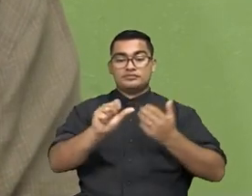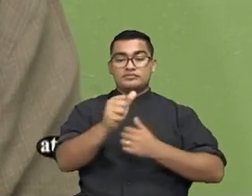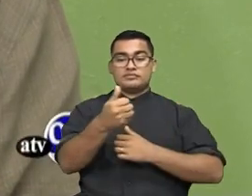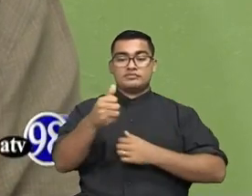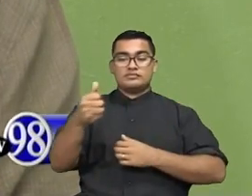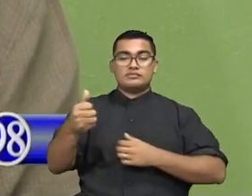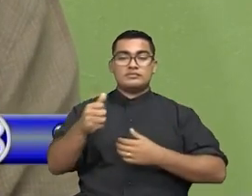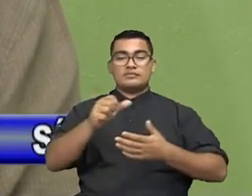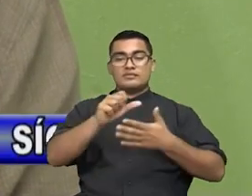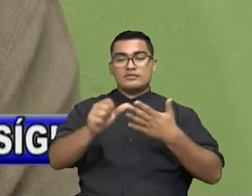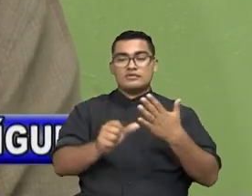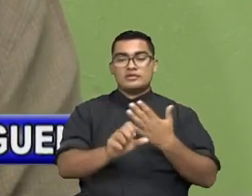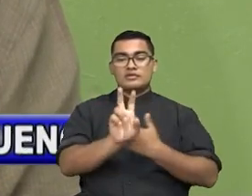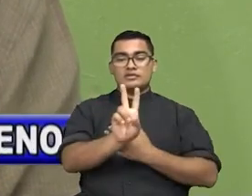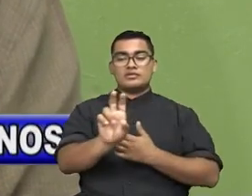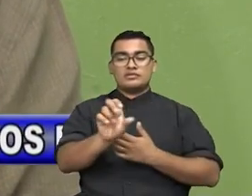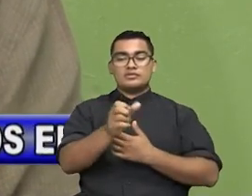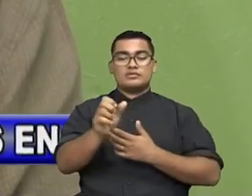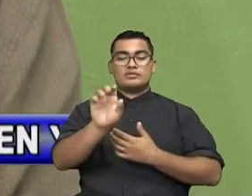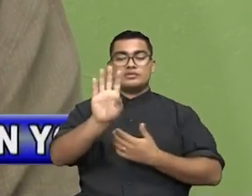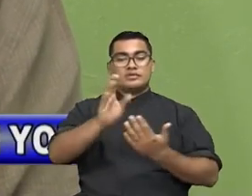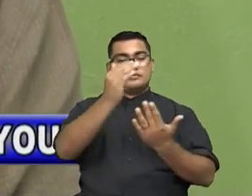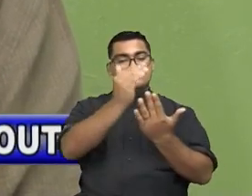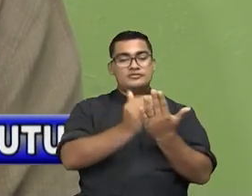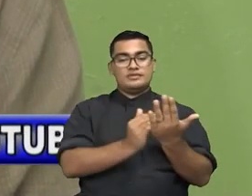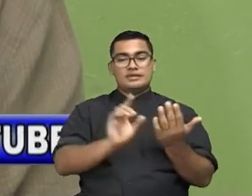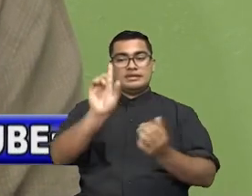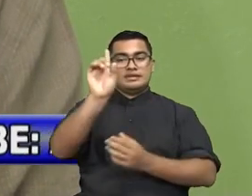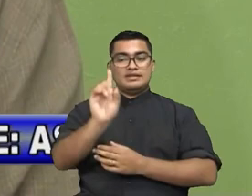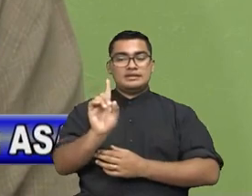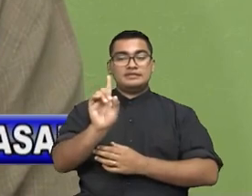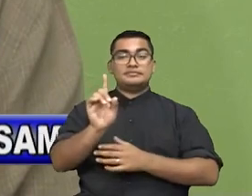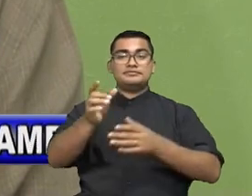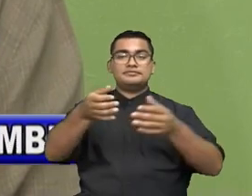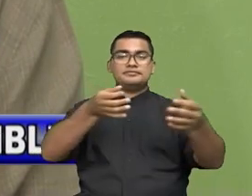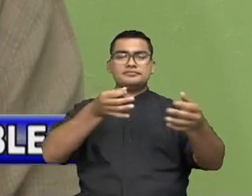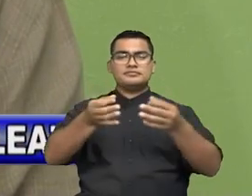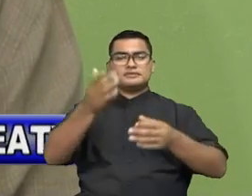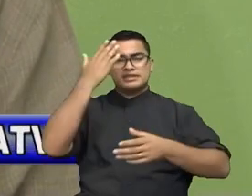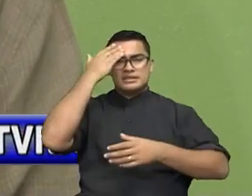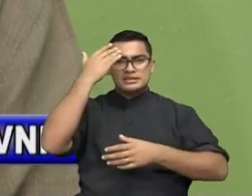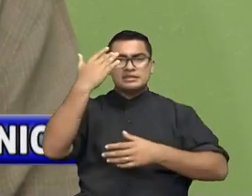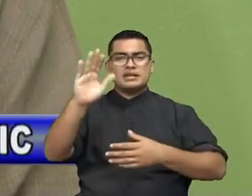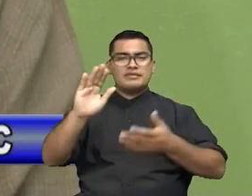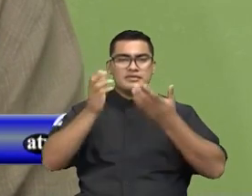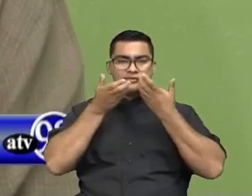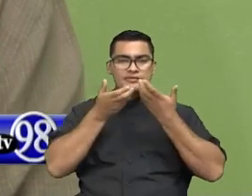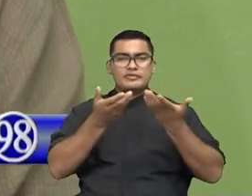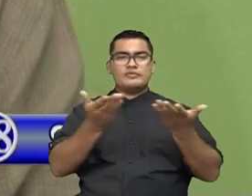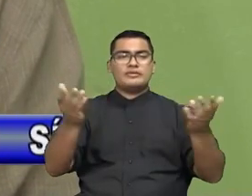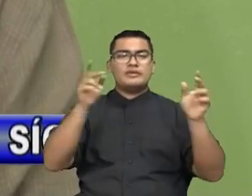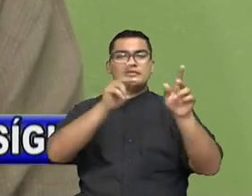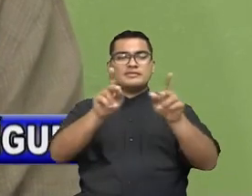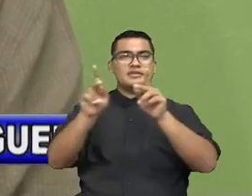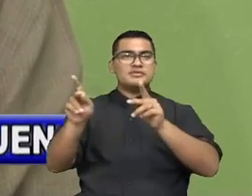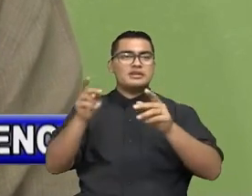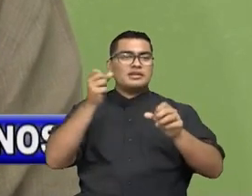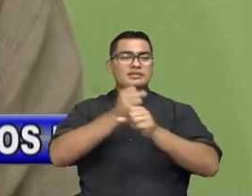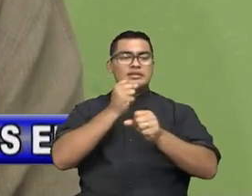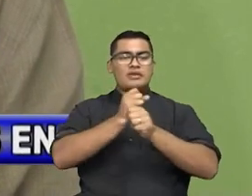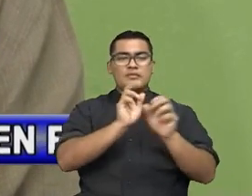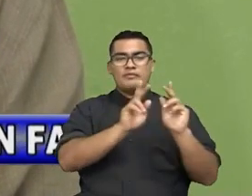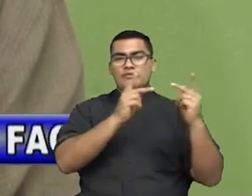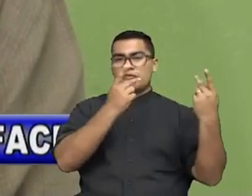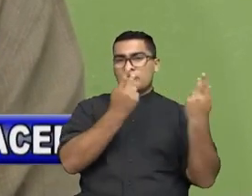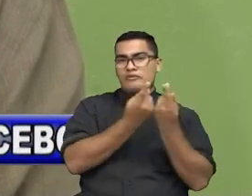y 264, literal D, hace saber a todos los y las empleadoras públicos y privados del país lo